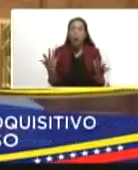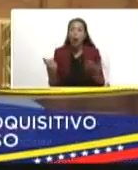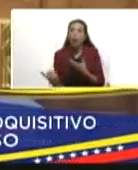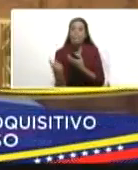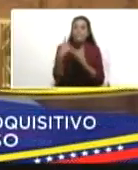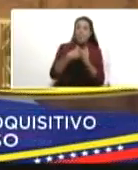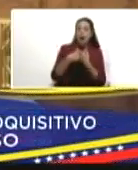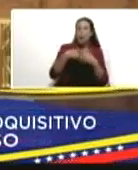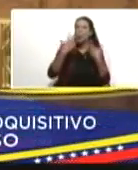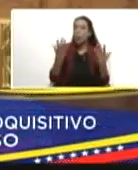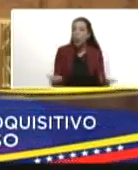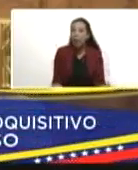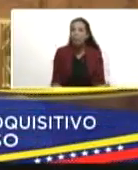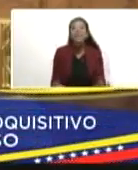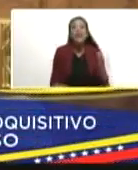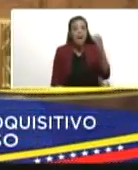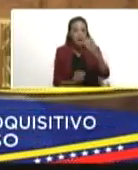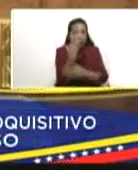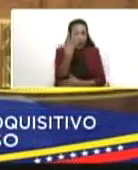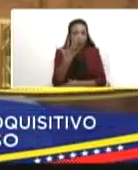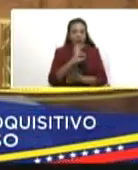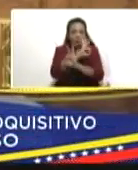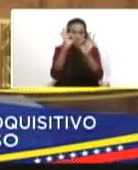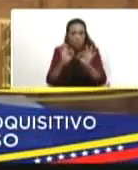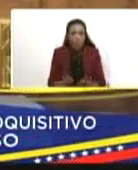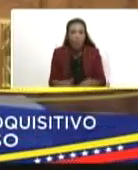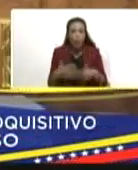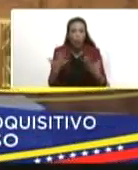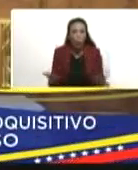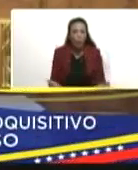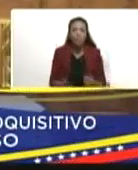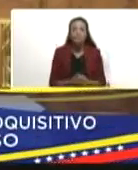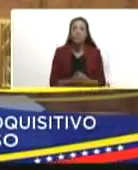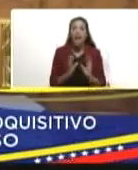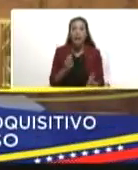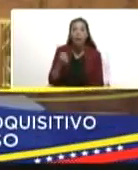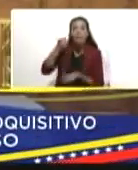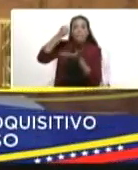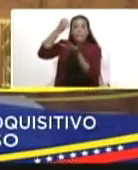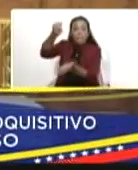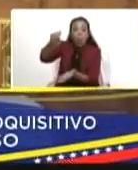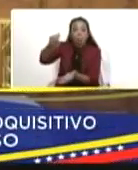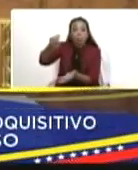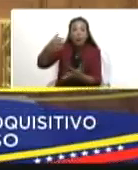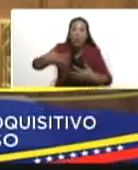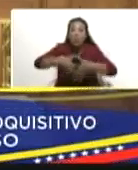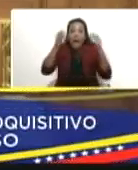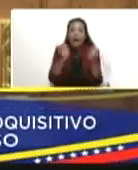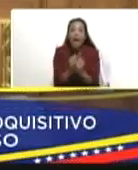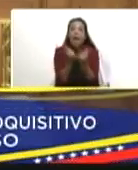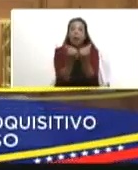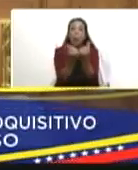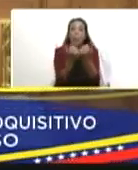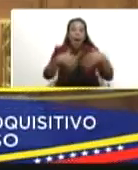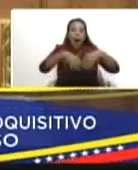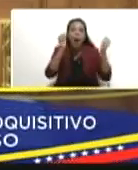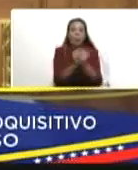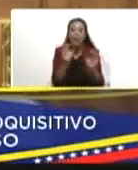indexar y creé el bono de guerra económica